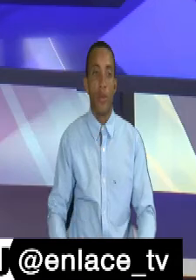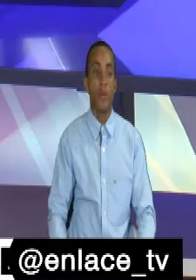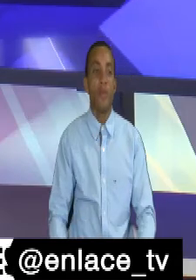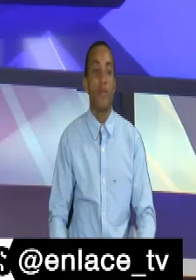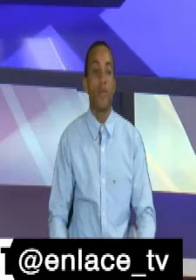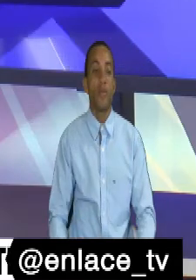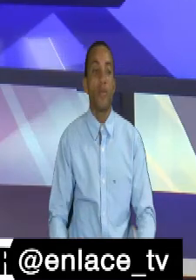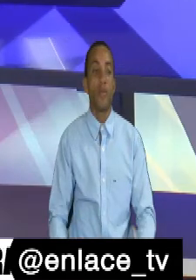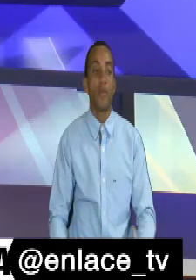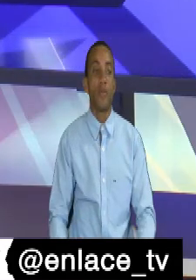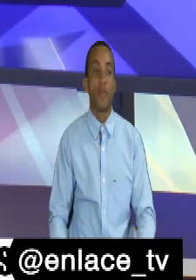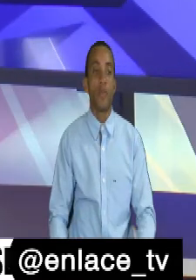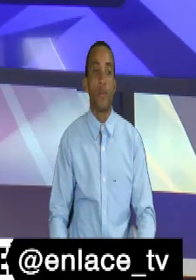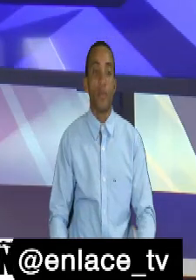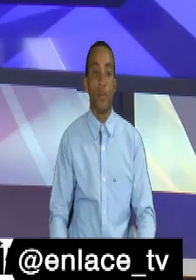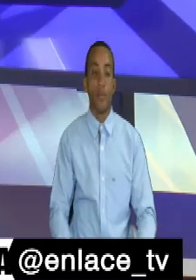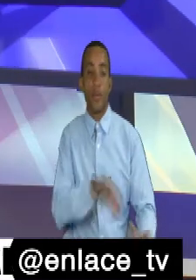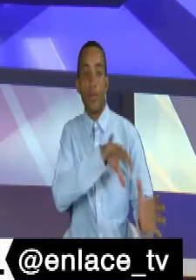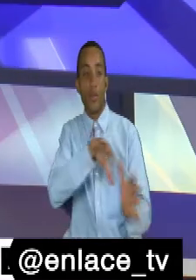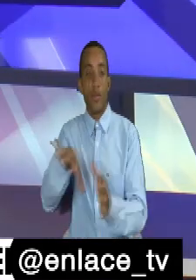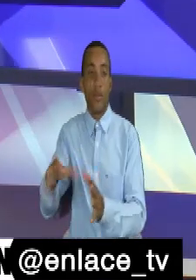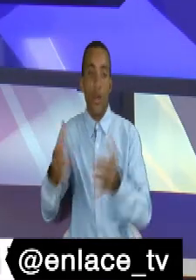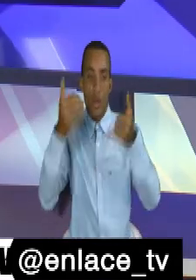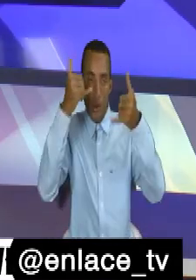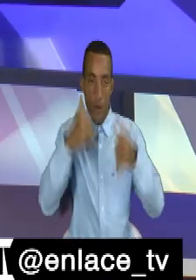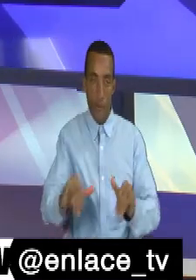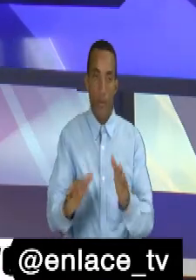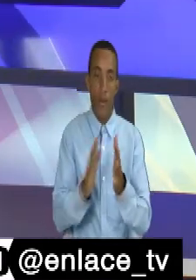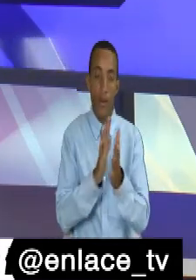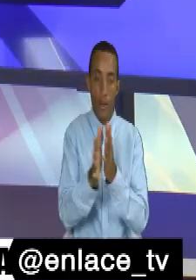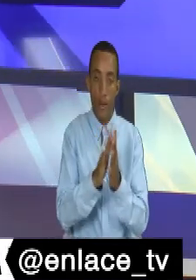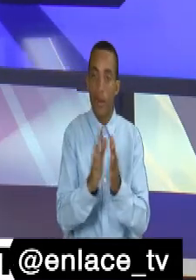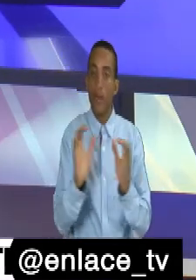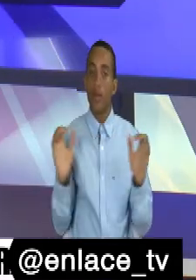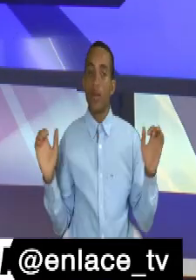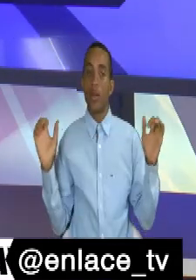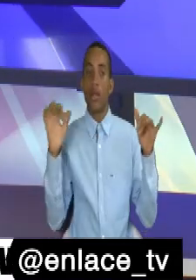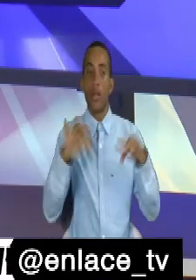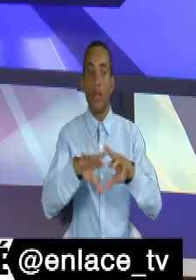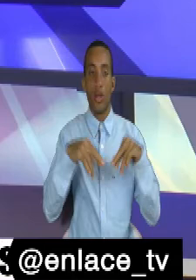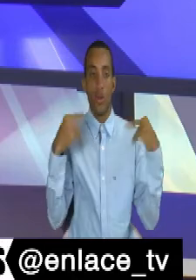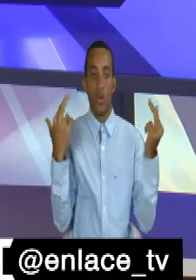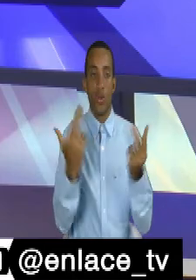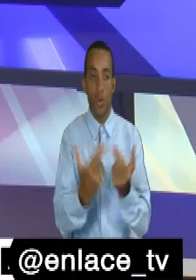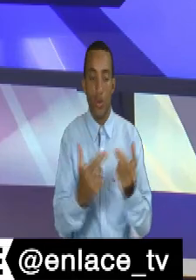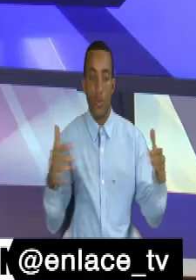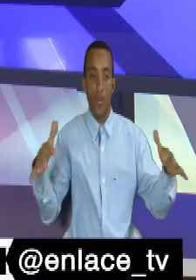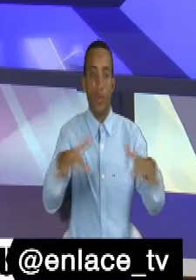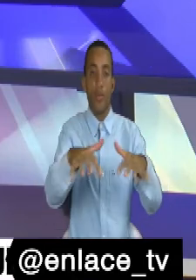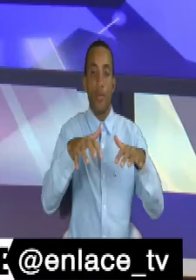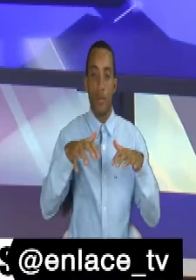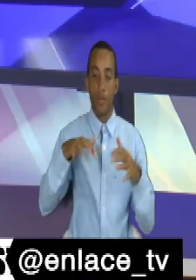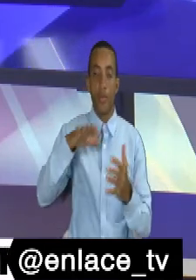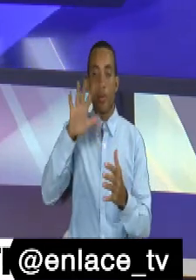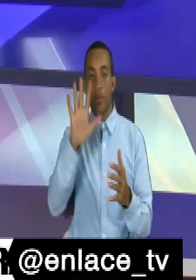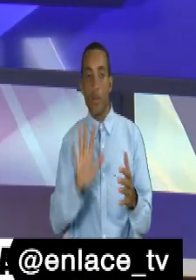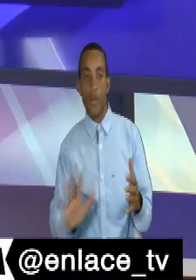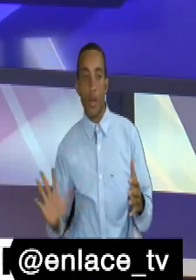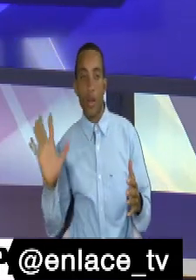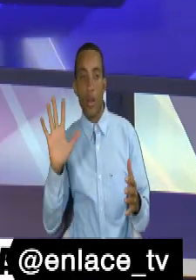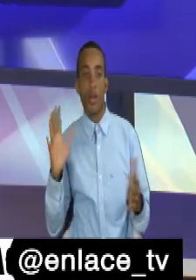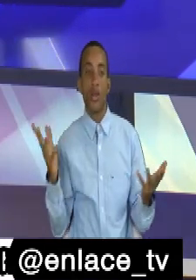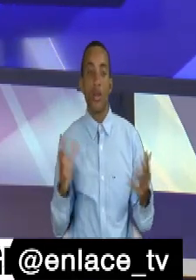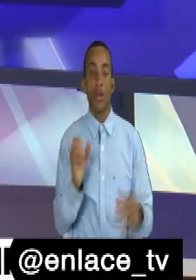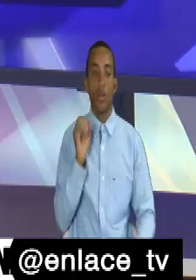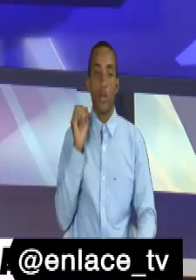Y finalizó con éxito en horas de la tarde la sesión descentralizada de la Asamblea Departamental. La jornada se cumplió en el Club de